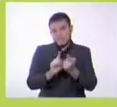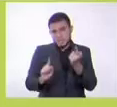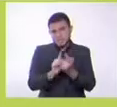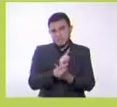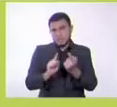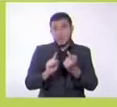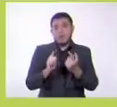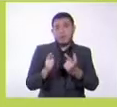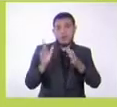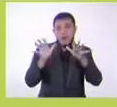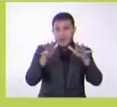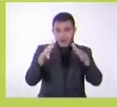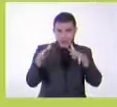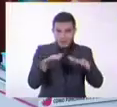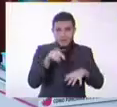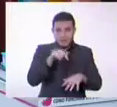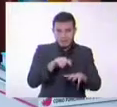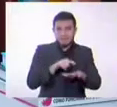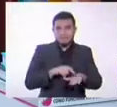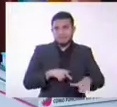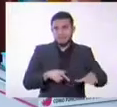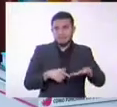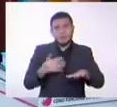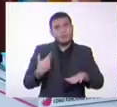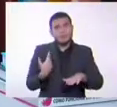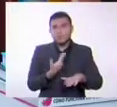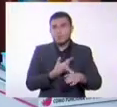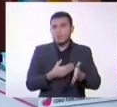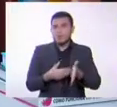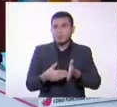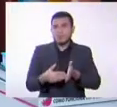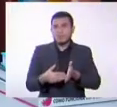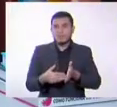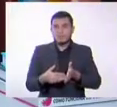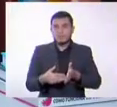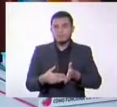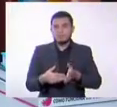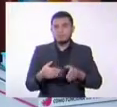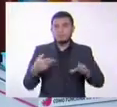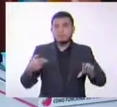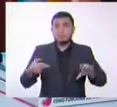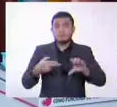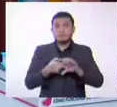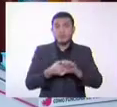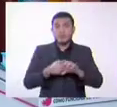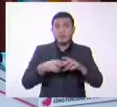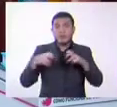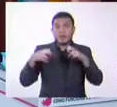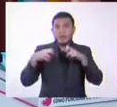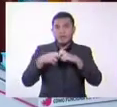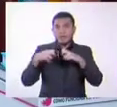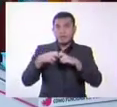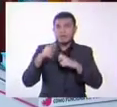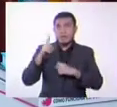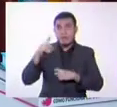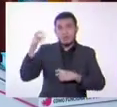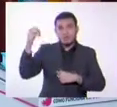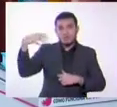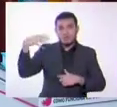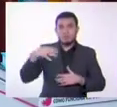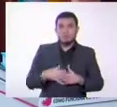región. Todo inicia con la introducción de la energía proveniente de la luz